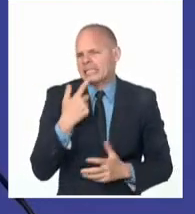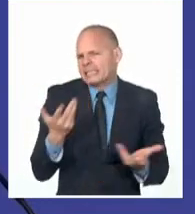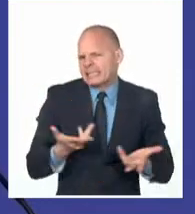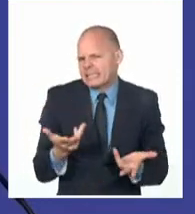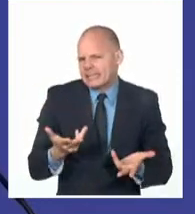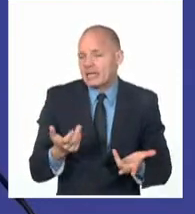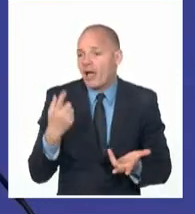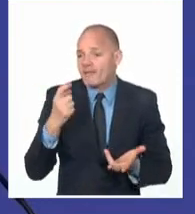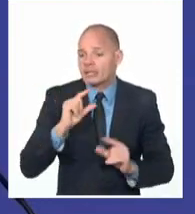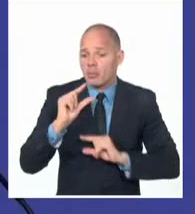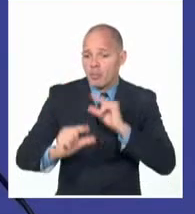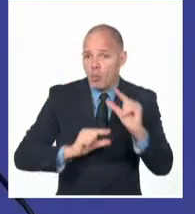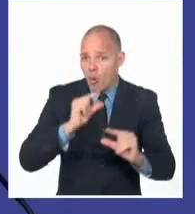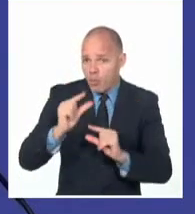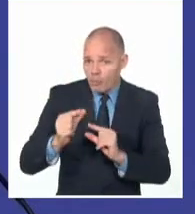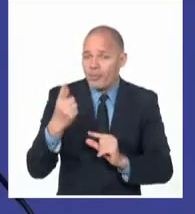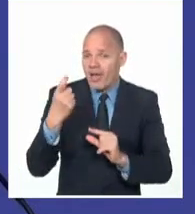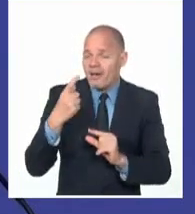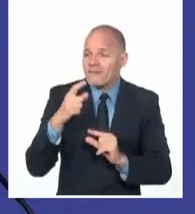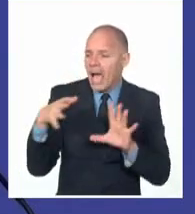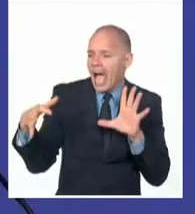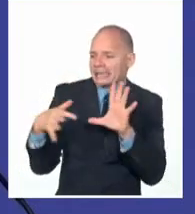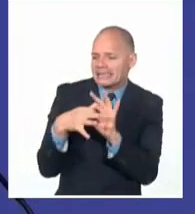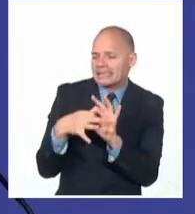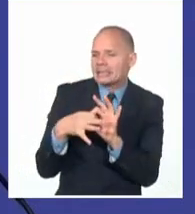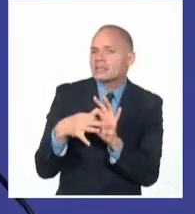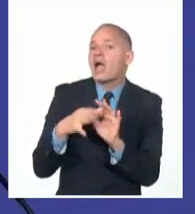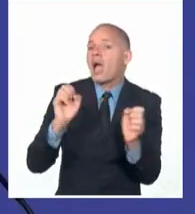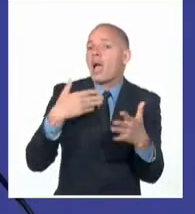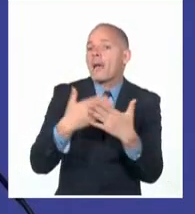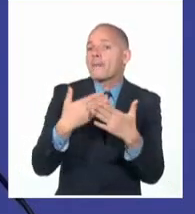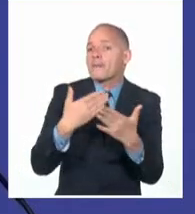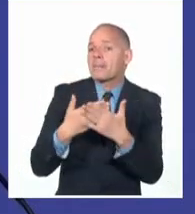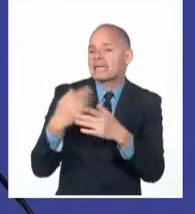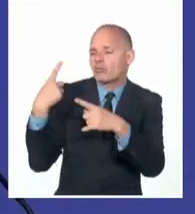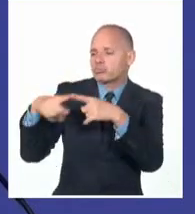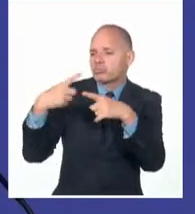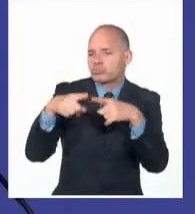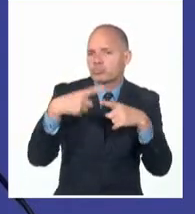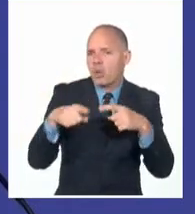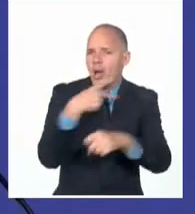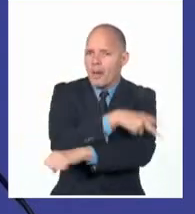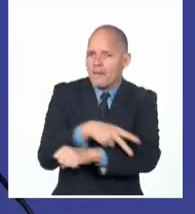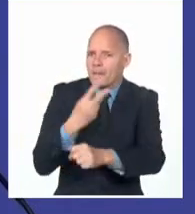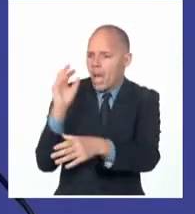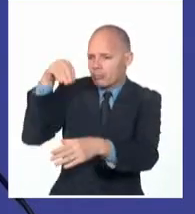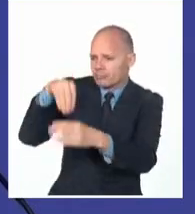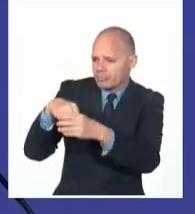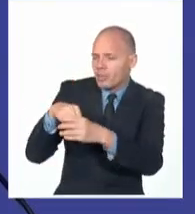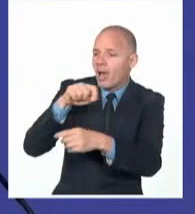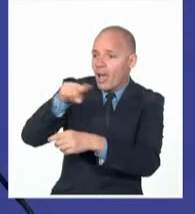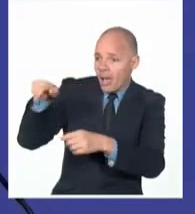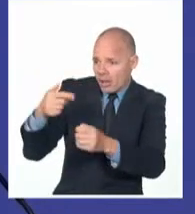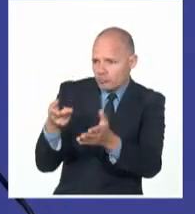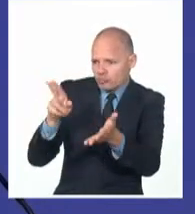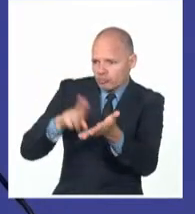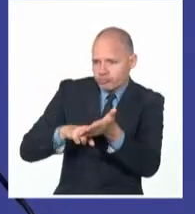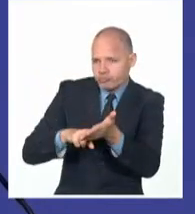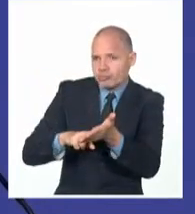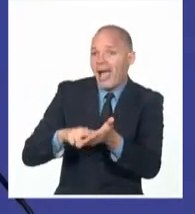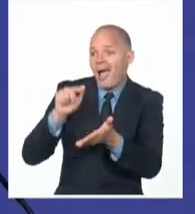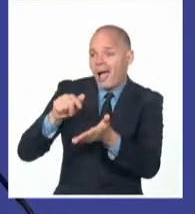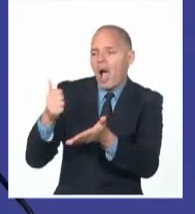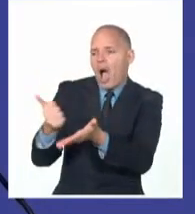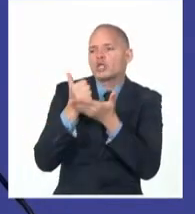promover alianzas estratégicas con las empresas de todos los países que integran la Unión en aras de favorecer